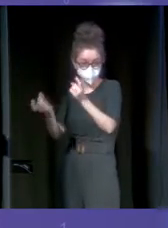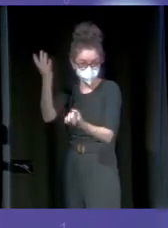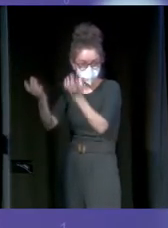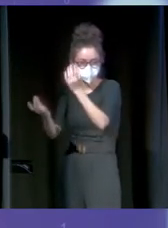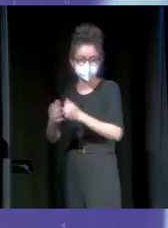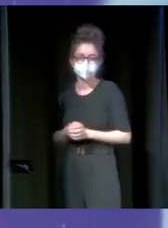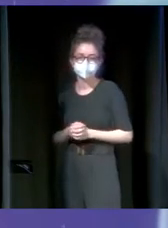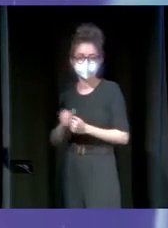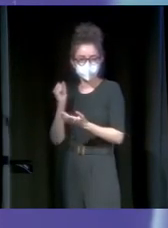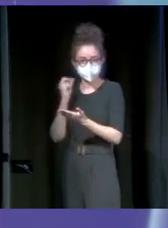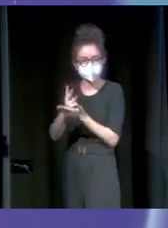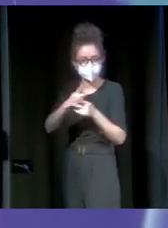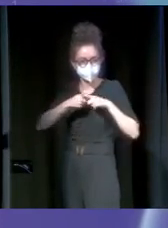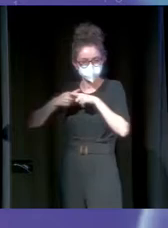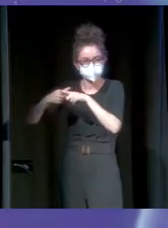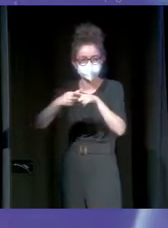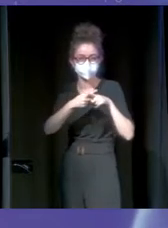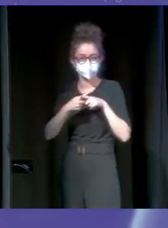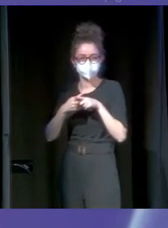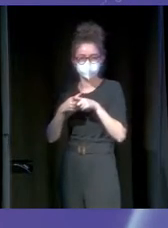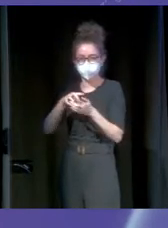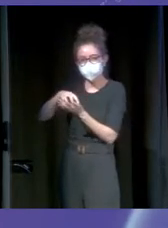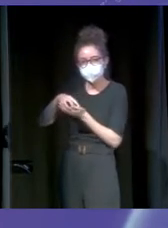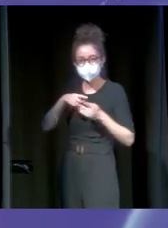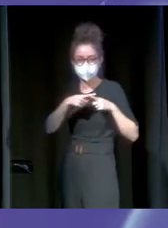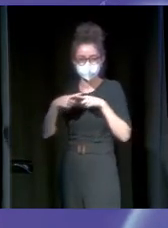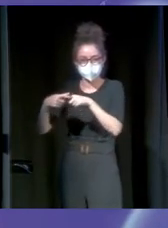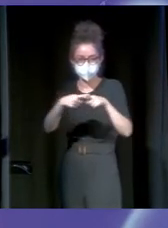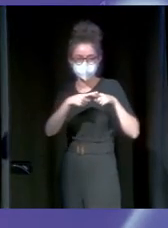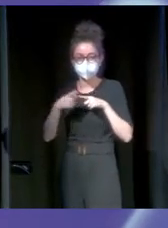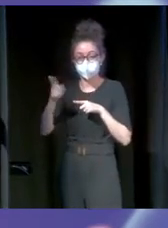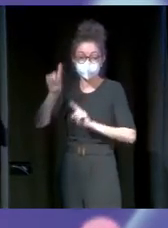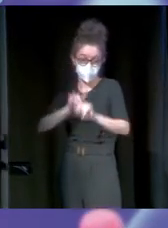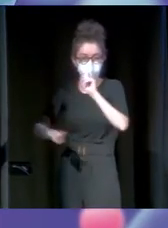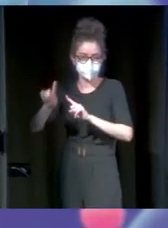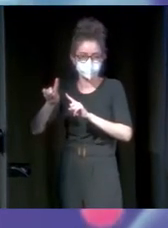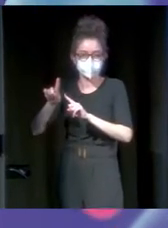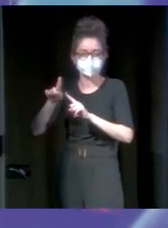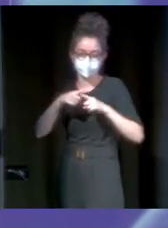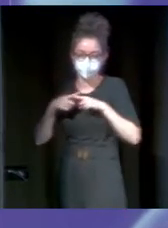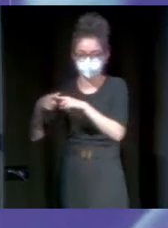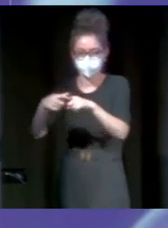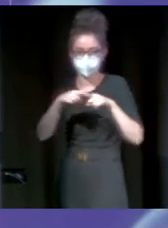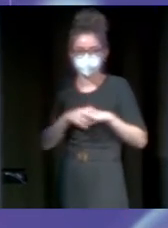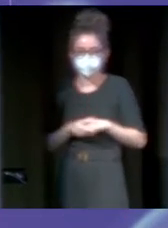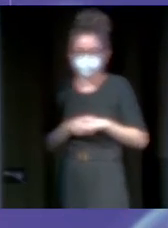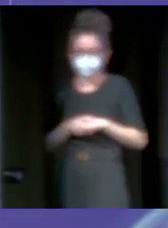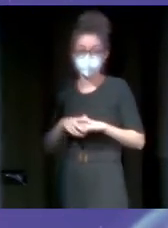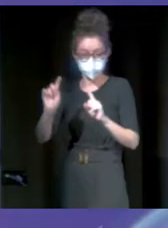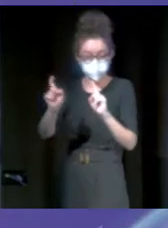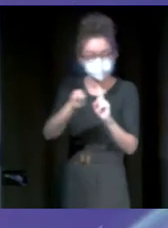retos inquietudes y también las adversidades al igual que en la intención soluciones